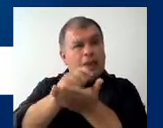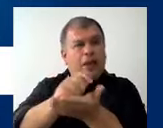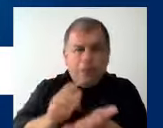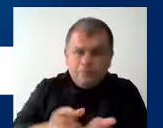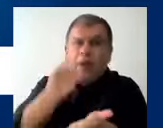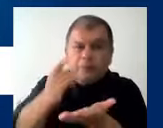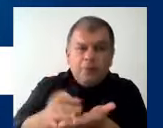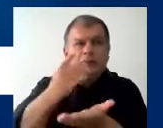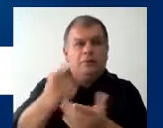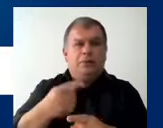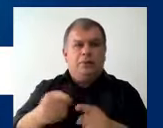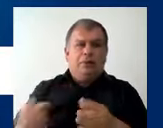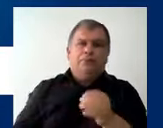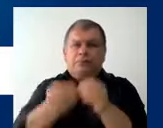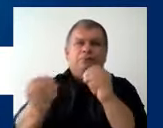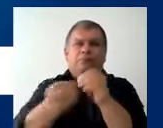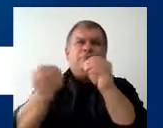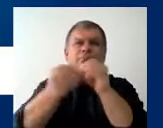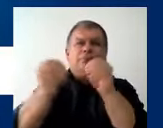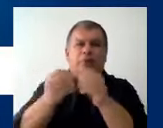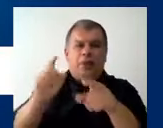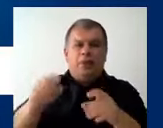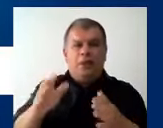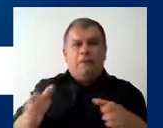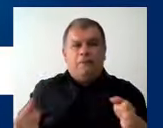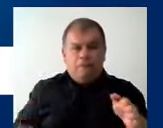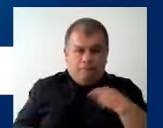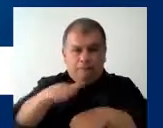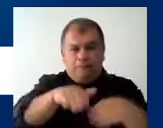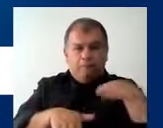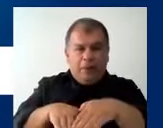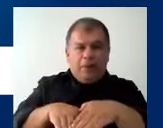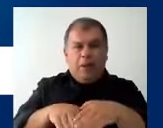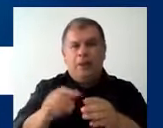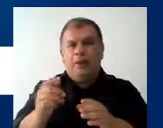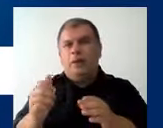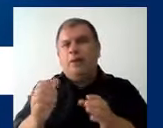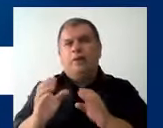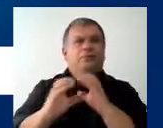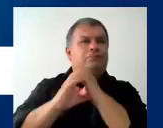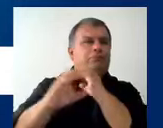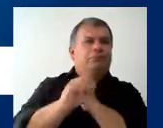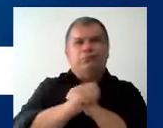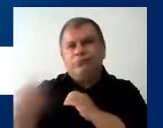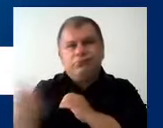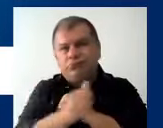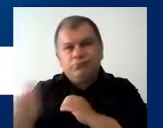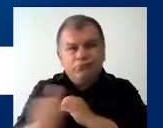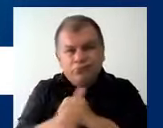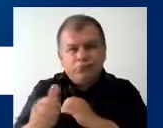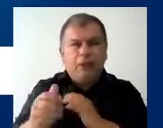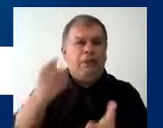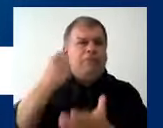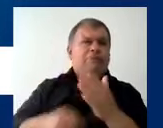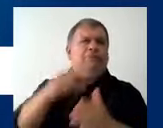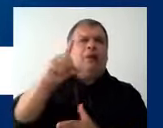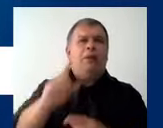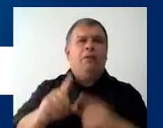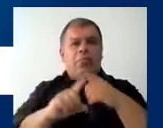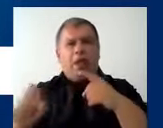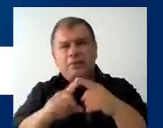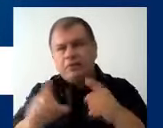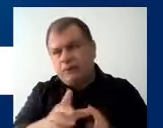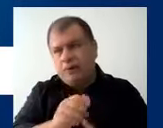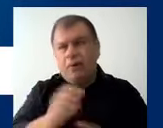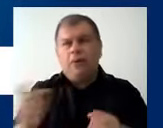medicinas, etcétera, sino además necesitan pañales, el transporte muchas veces les resulta mucho más caro, o sea, tomar un